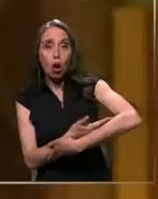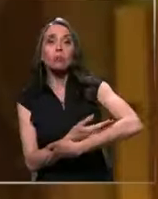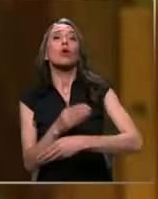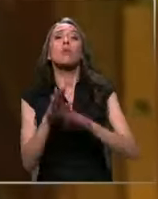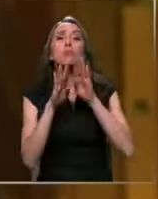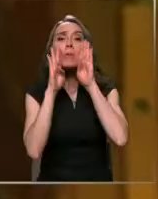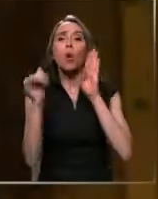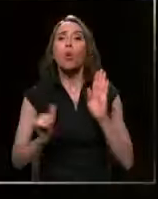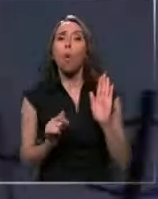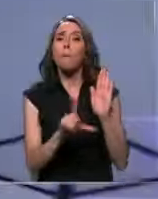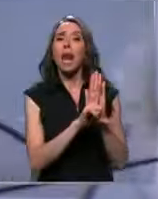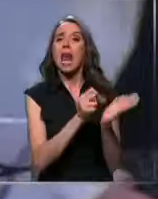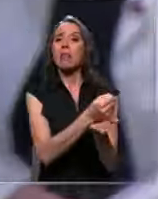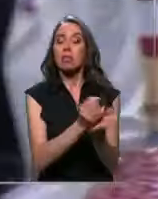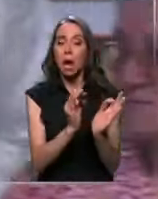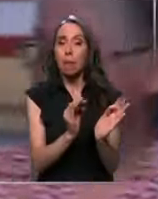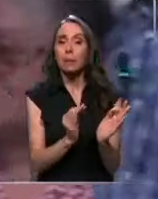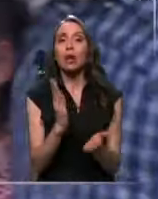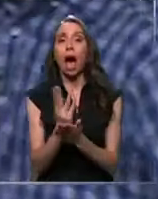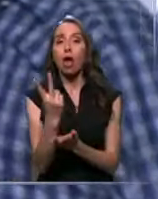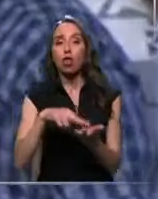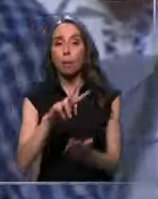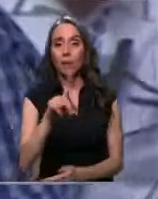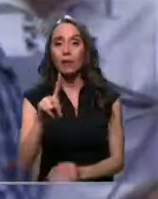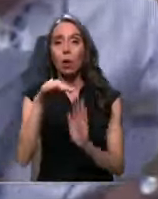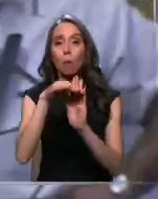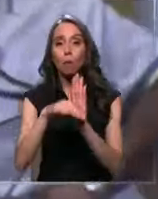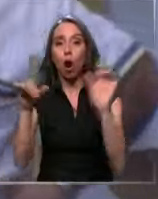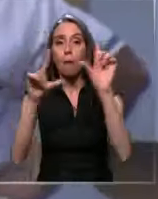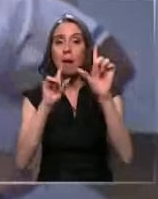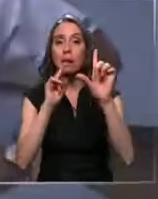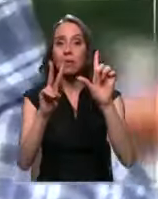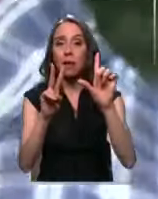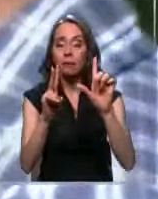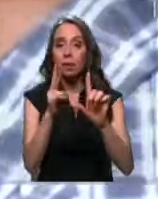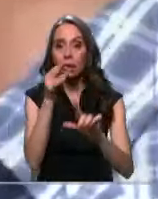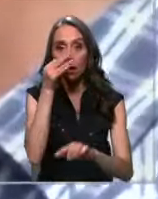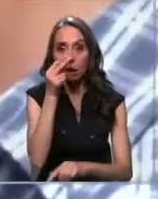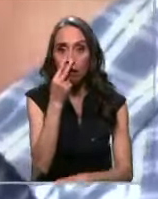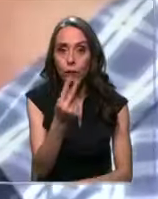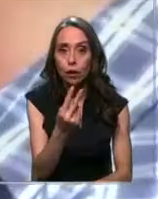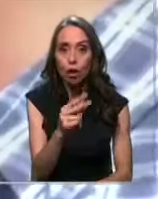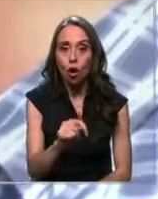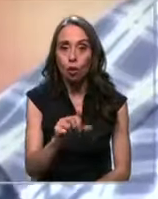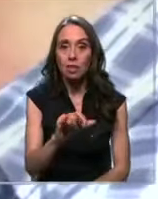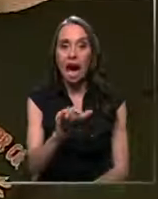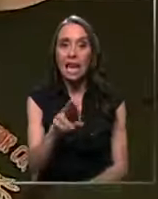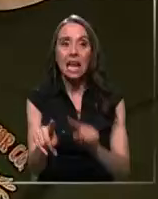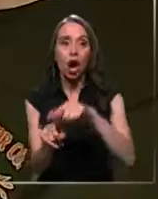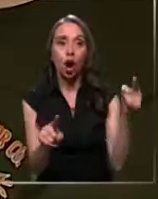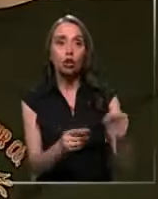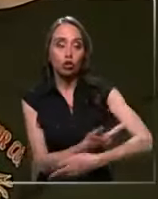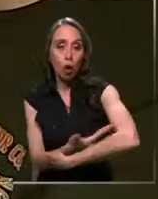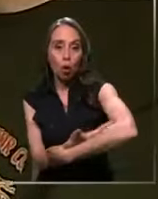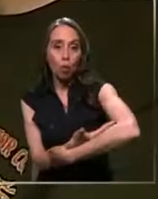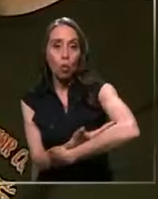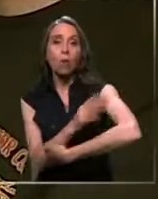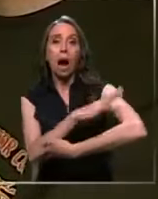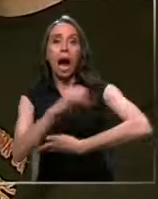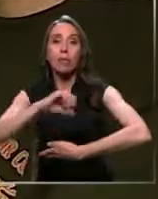forma regular. Hasta que en 2021, en un programa de televisión, vio el caso de Tyler. Se trataba de niños